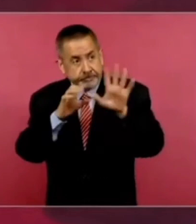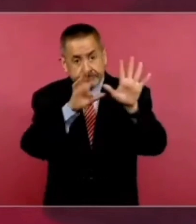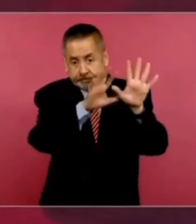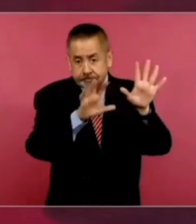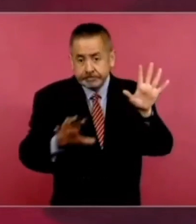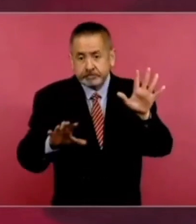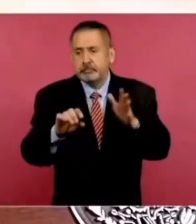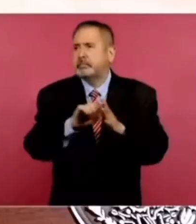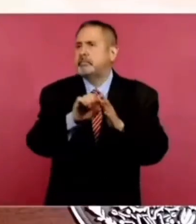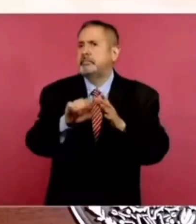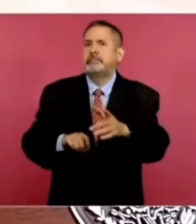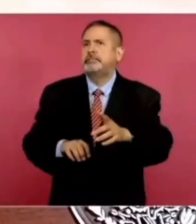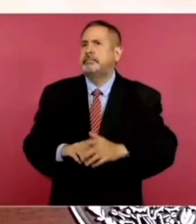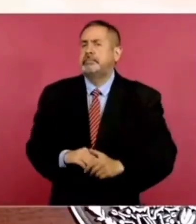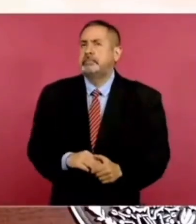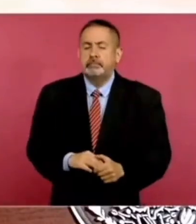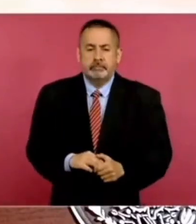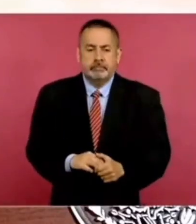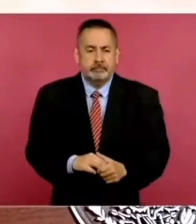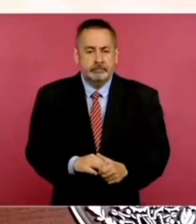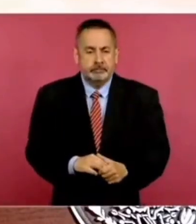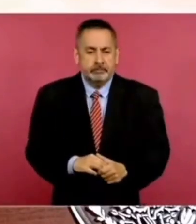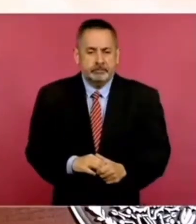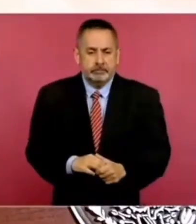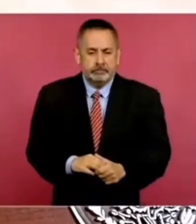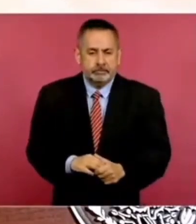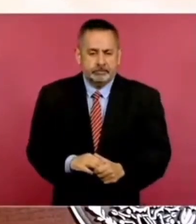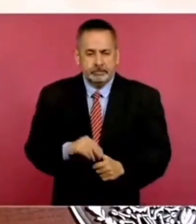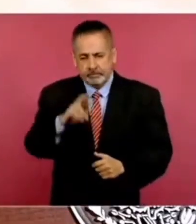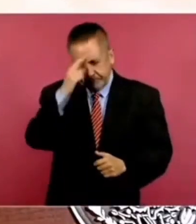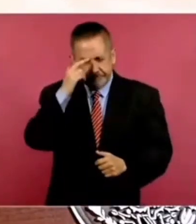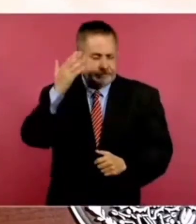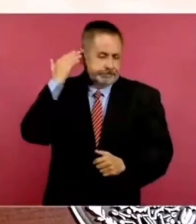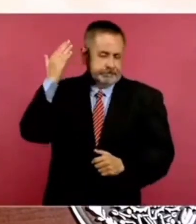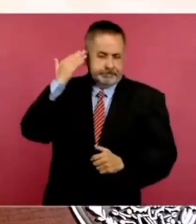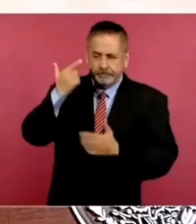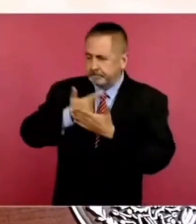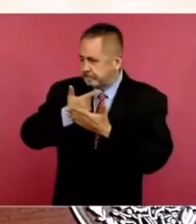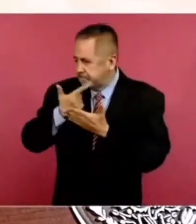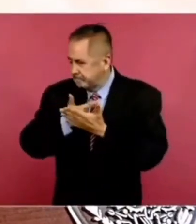por ejemplo, cuando se creó